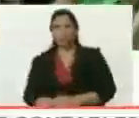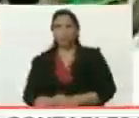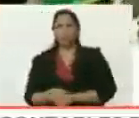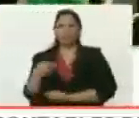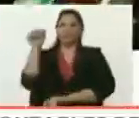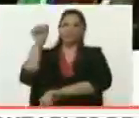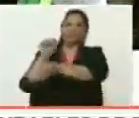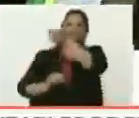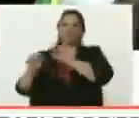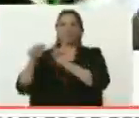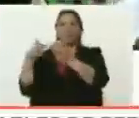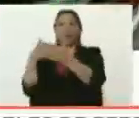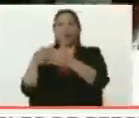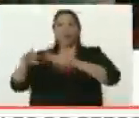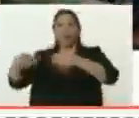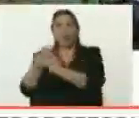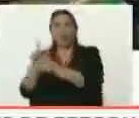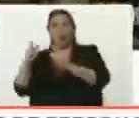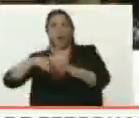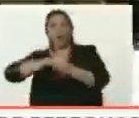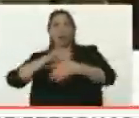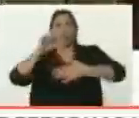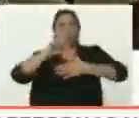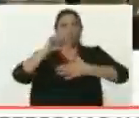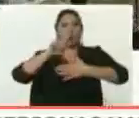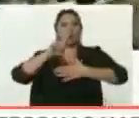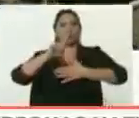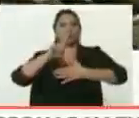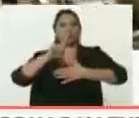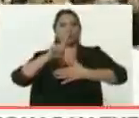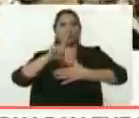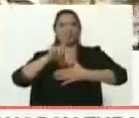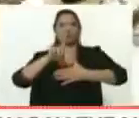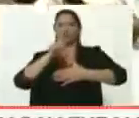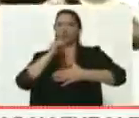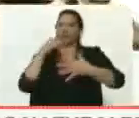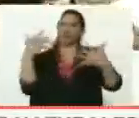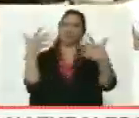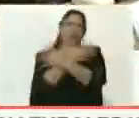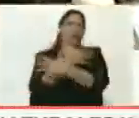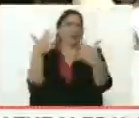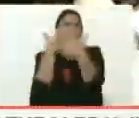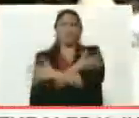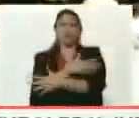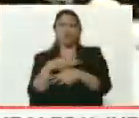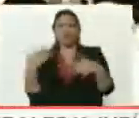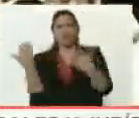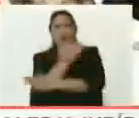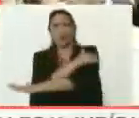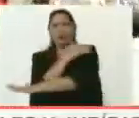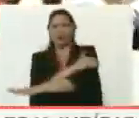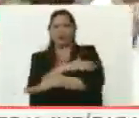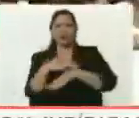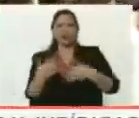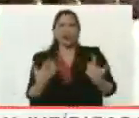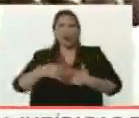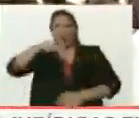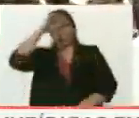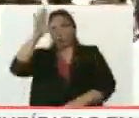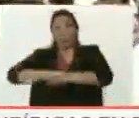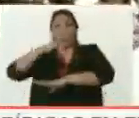rebelión antineoliberal en nuestro continente. Son incoherentes por naturaleza. No saben que la